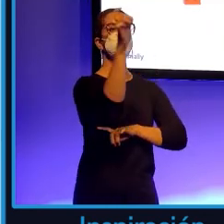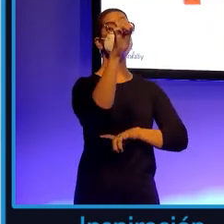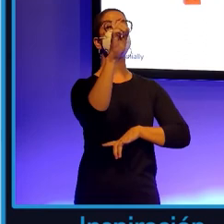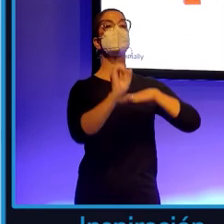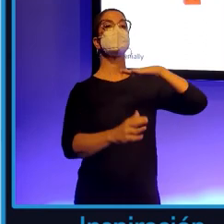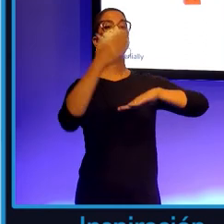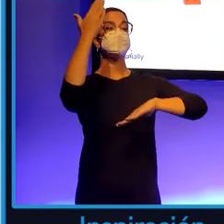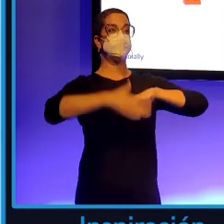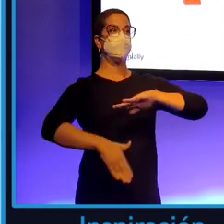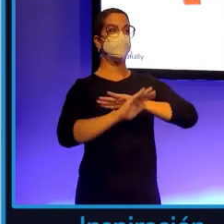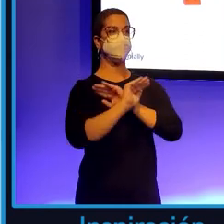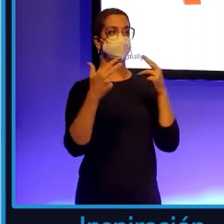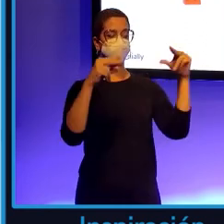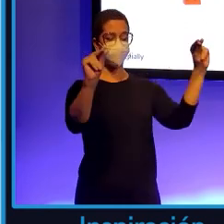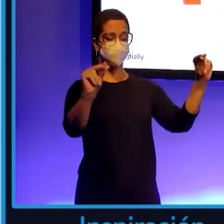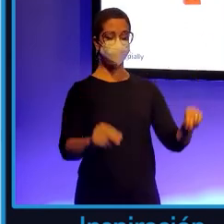minutos